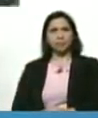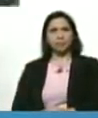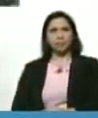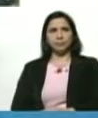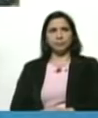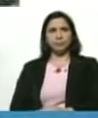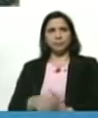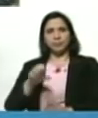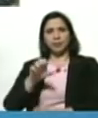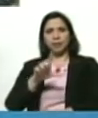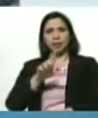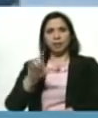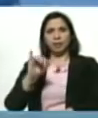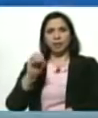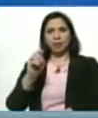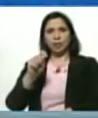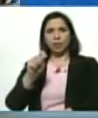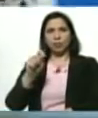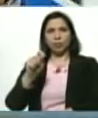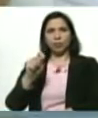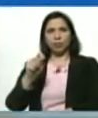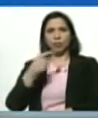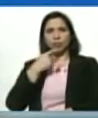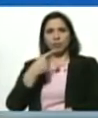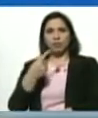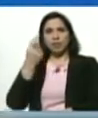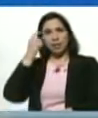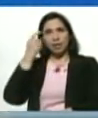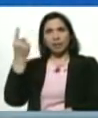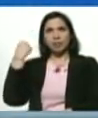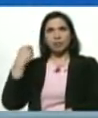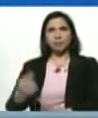elliot abrams lo dice el día de ayer